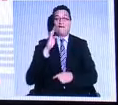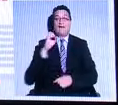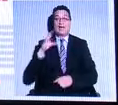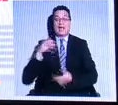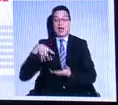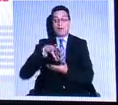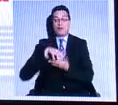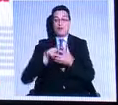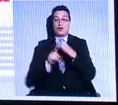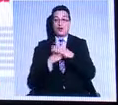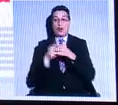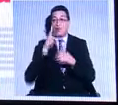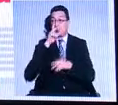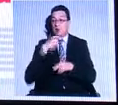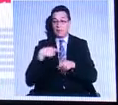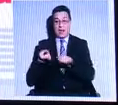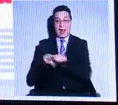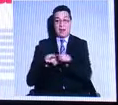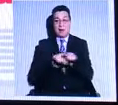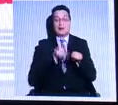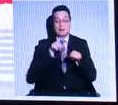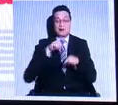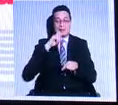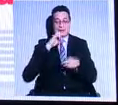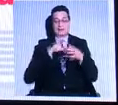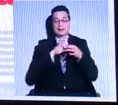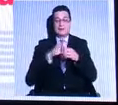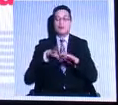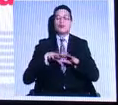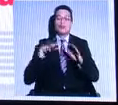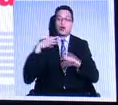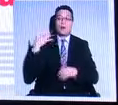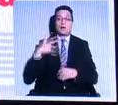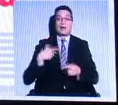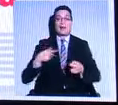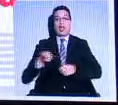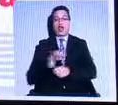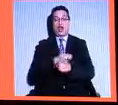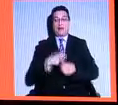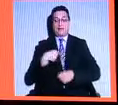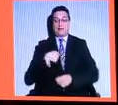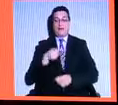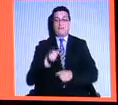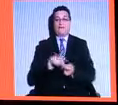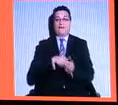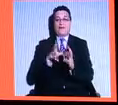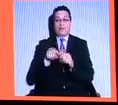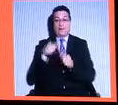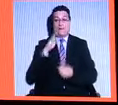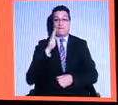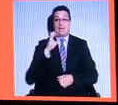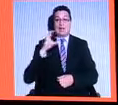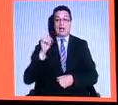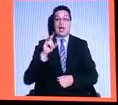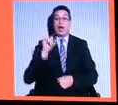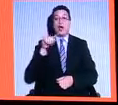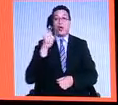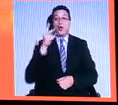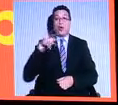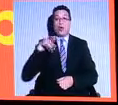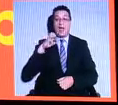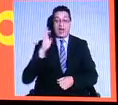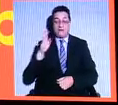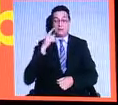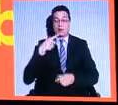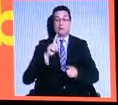al igual que mis hermanos, lo que significó un alivio muy importante para la economía de nuestra familia. Becas de JUNAEB administra un total